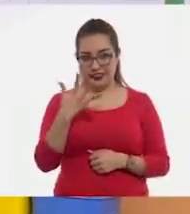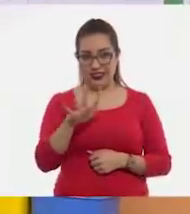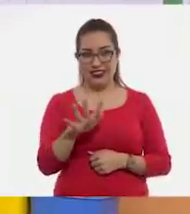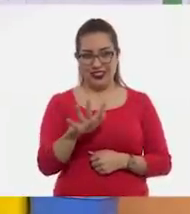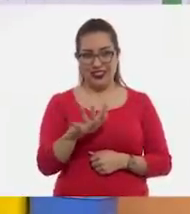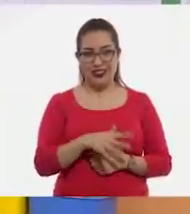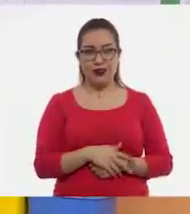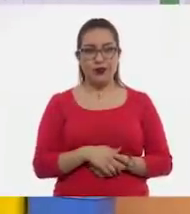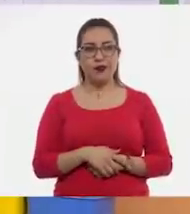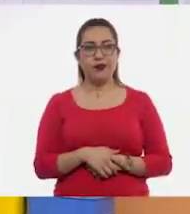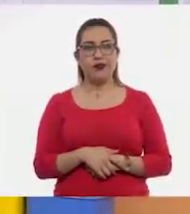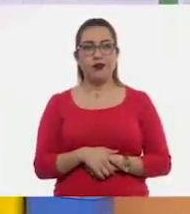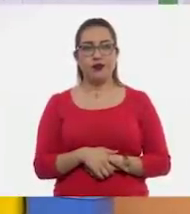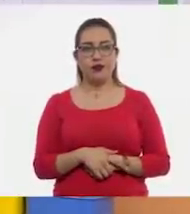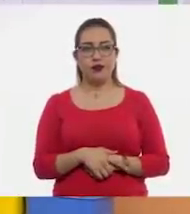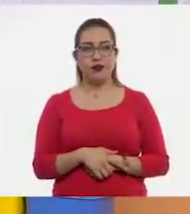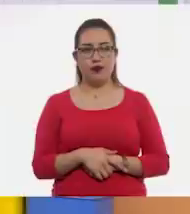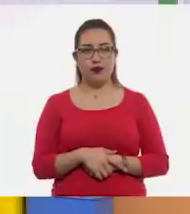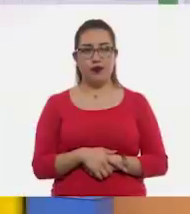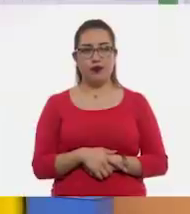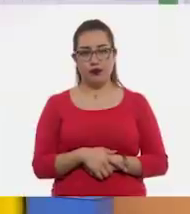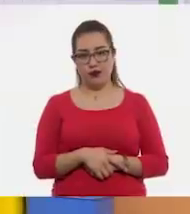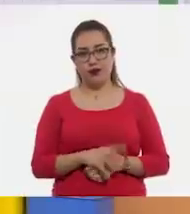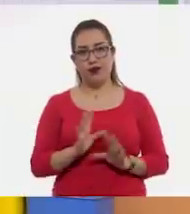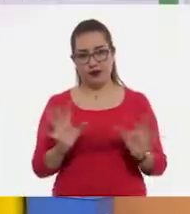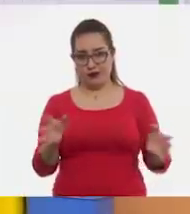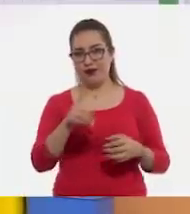Una centena, ¿no? Exactamente, ajá.